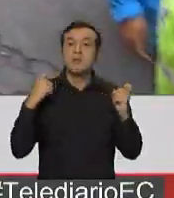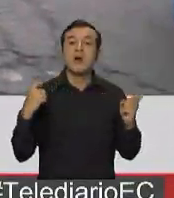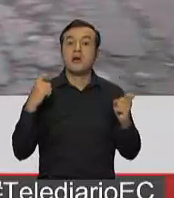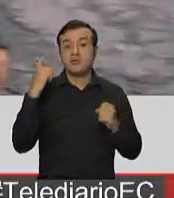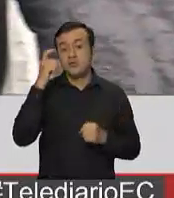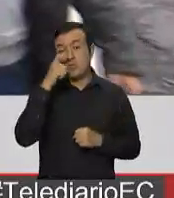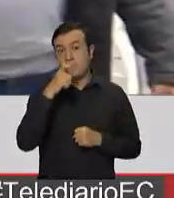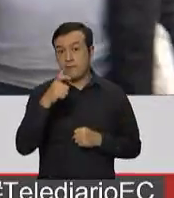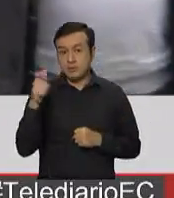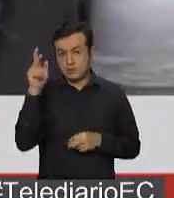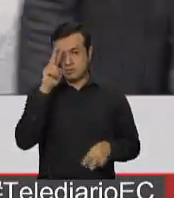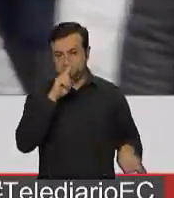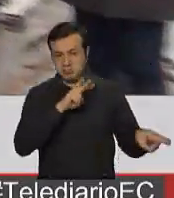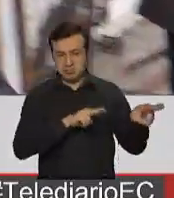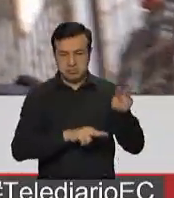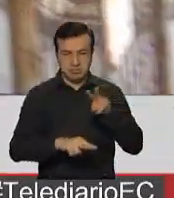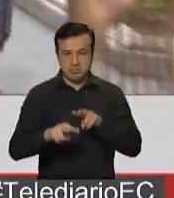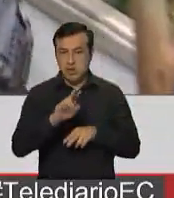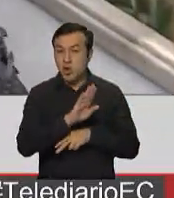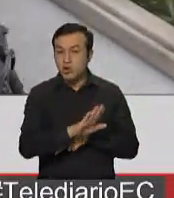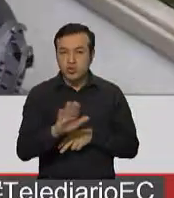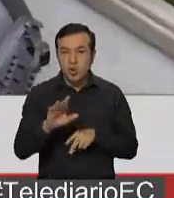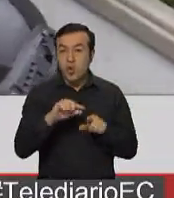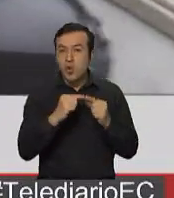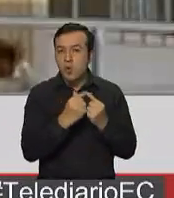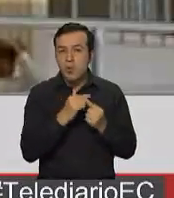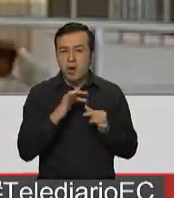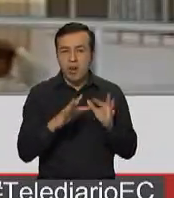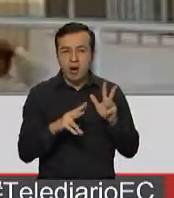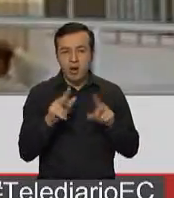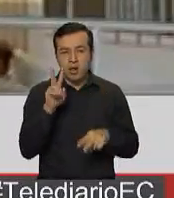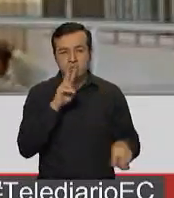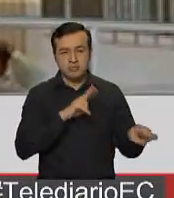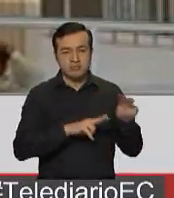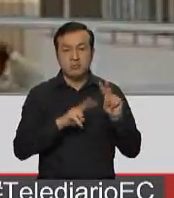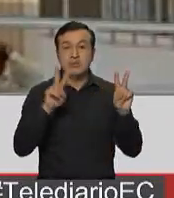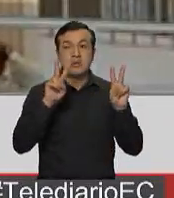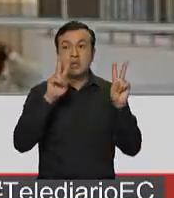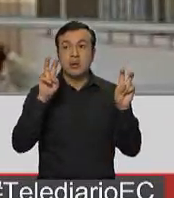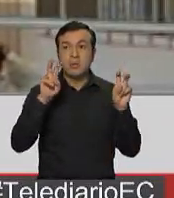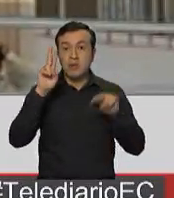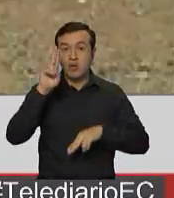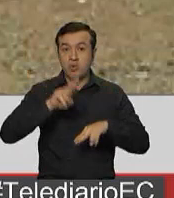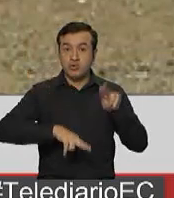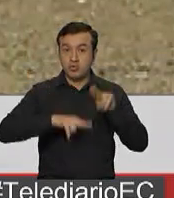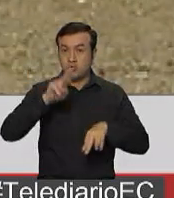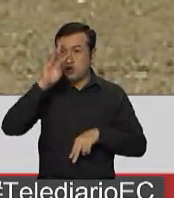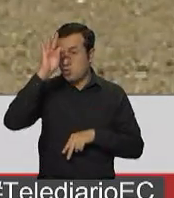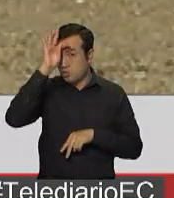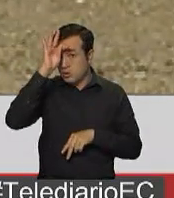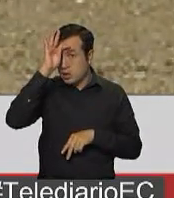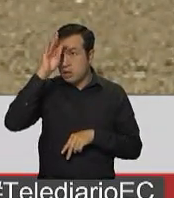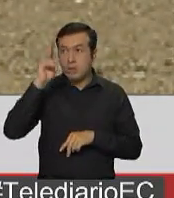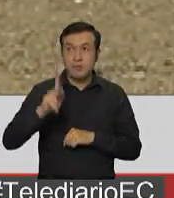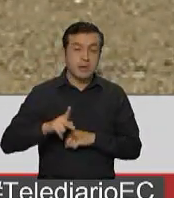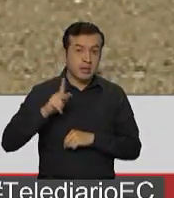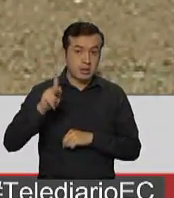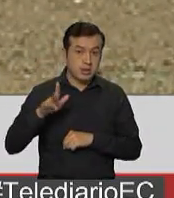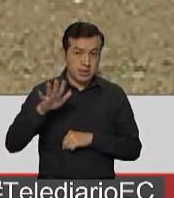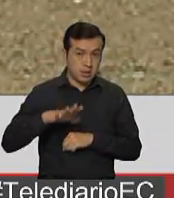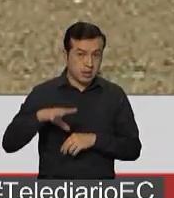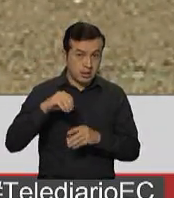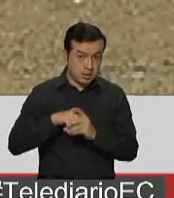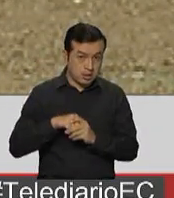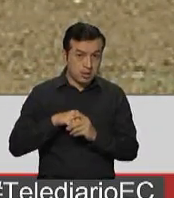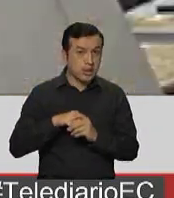la Fiscalía seguía la pista de una supuesta red de corrupción tejida alrededor del contrato para la construcción del Hospital de Pedernales, y